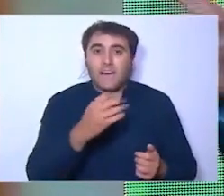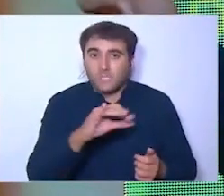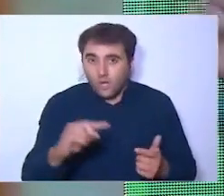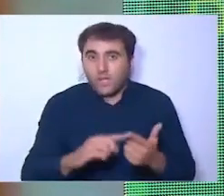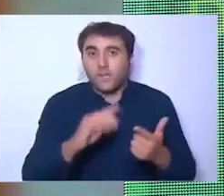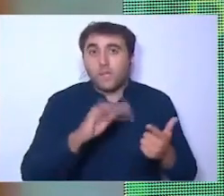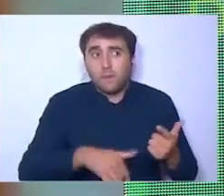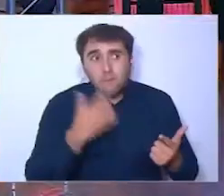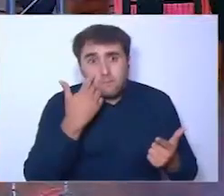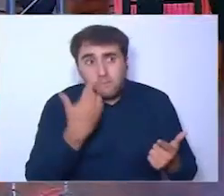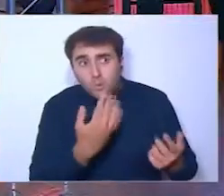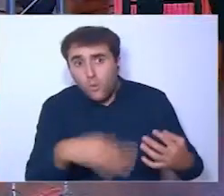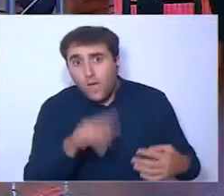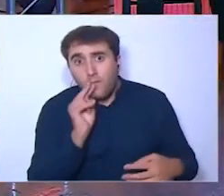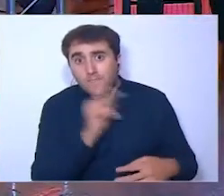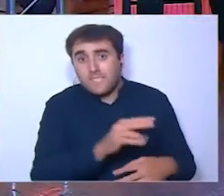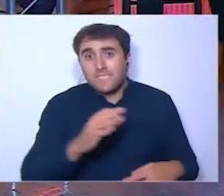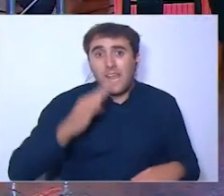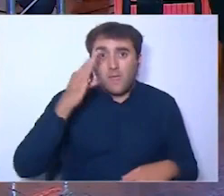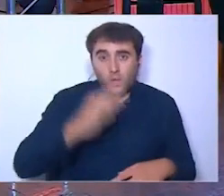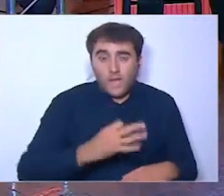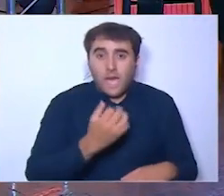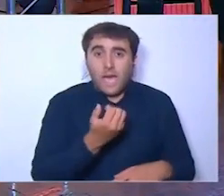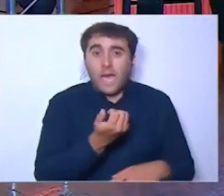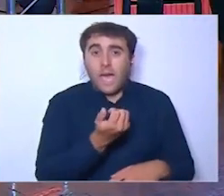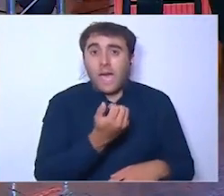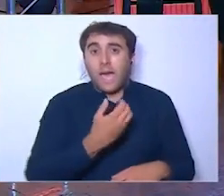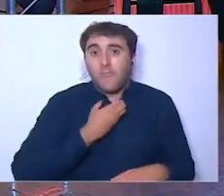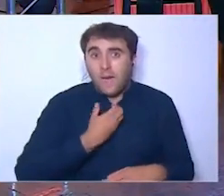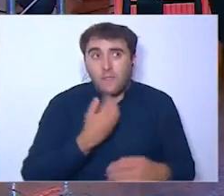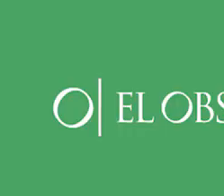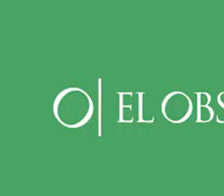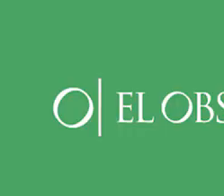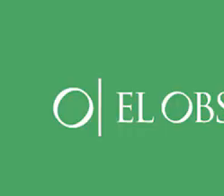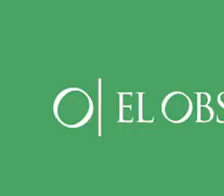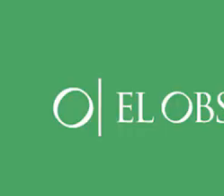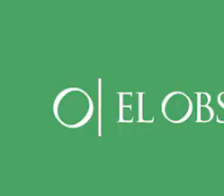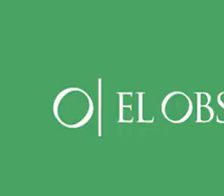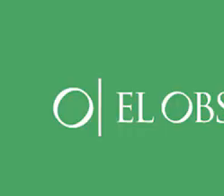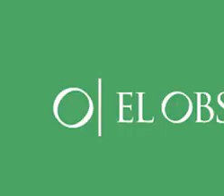no lo vi nunca al senador Andrade oponerse a esas políticas.